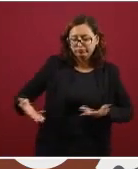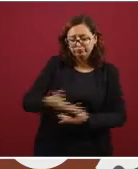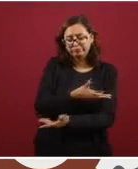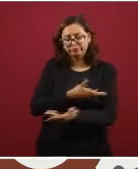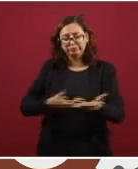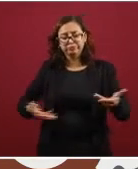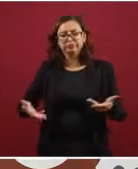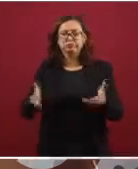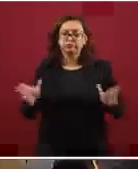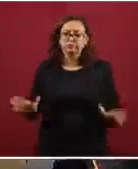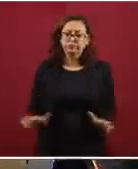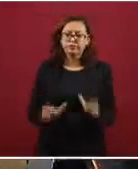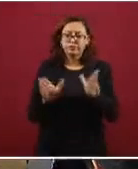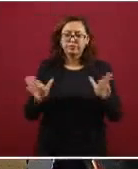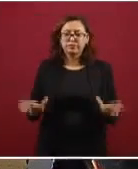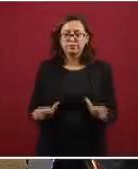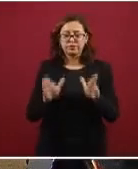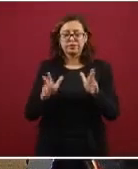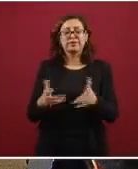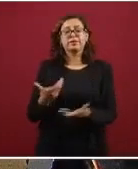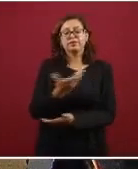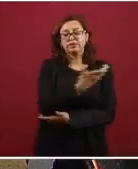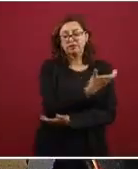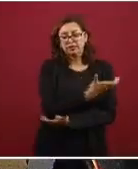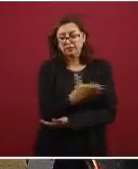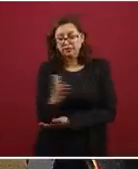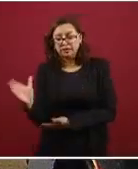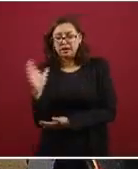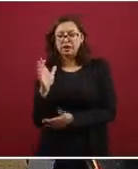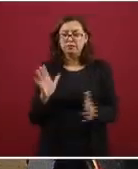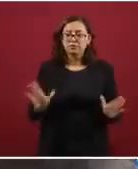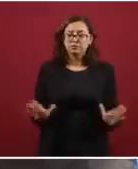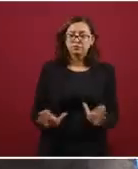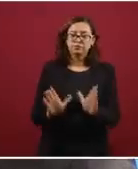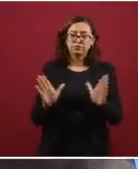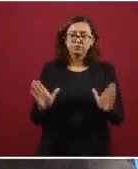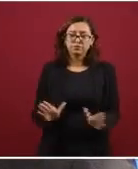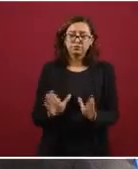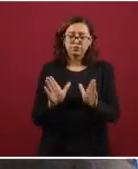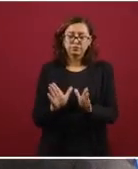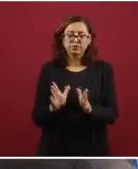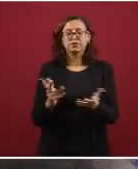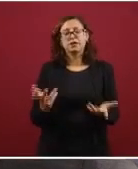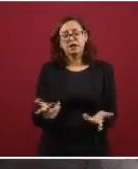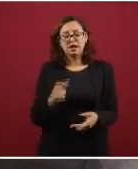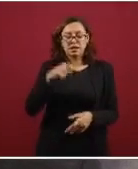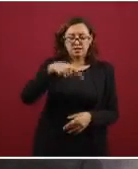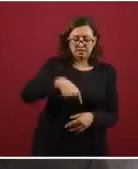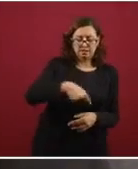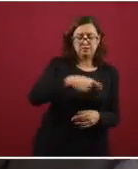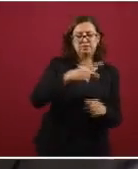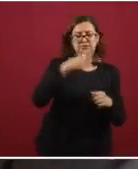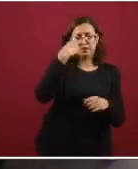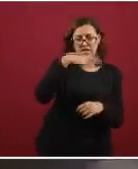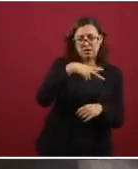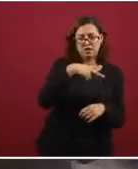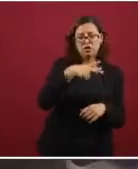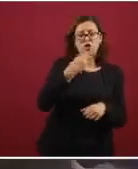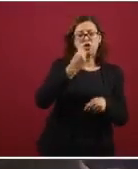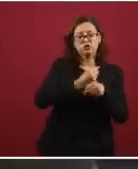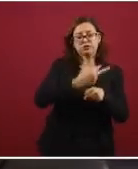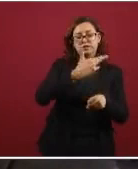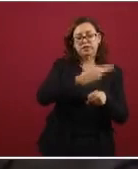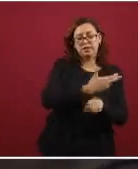y los insumos agrícolas serán aportados en conjunto con el Ministerio de Agricultura de cada país, considerando aportar